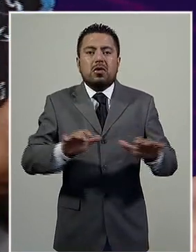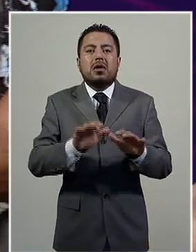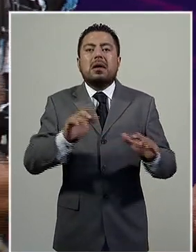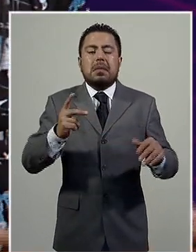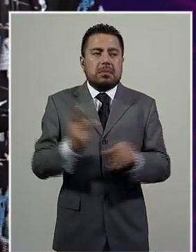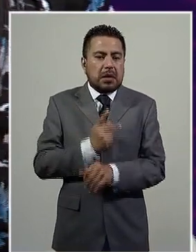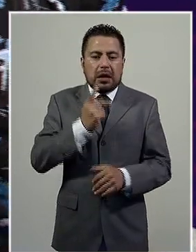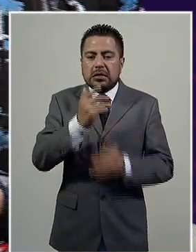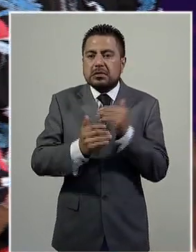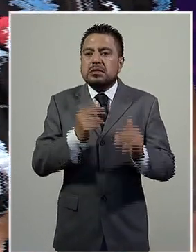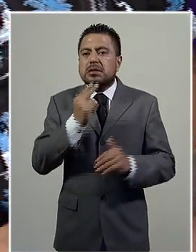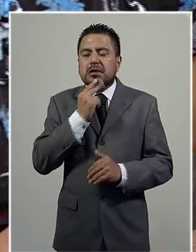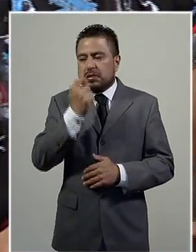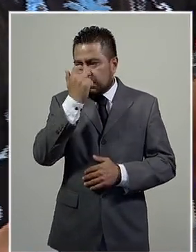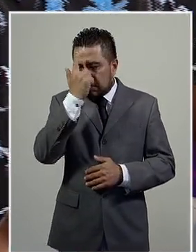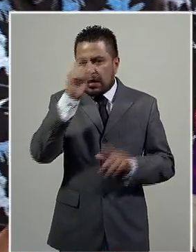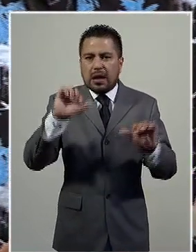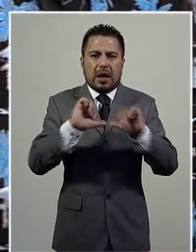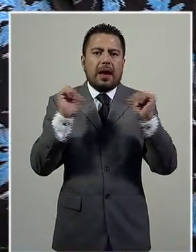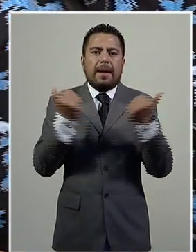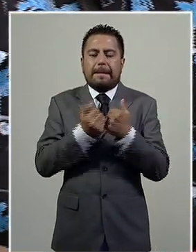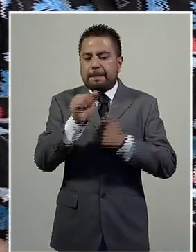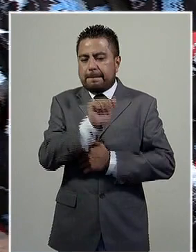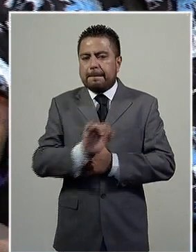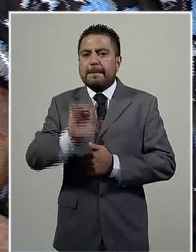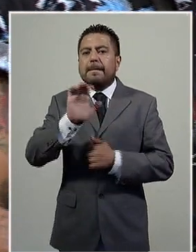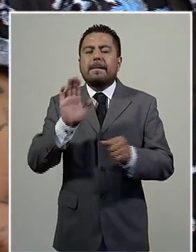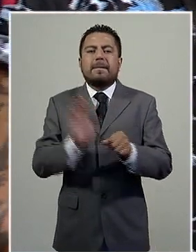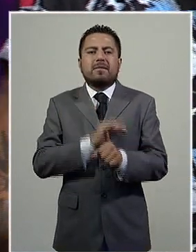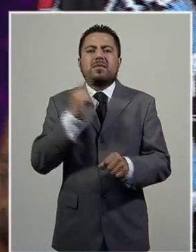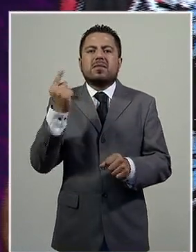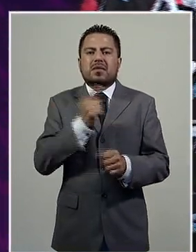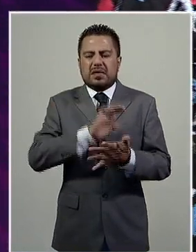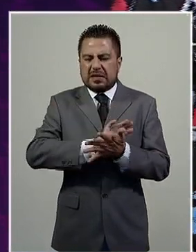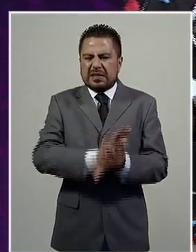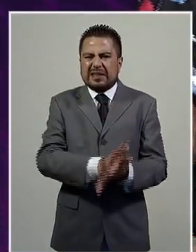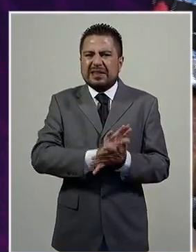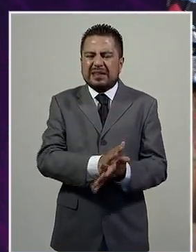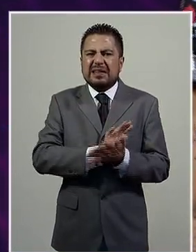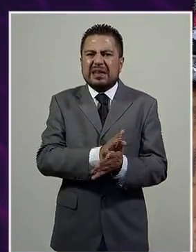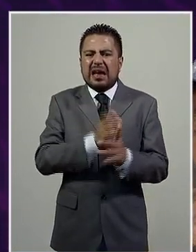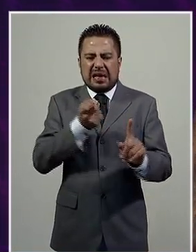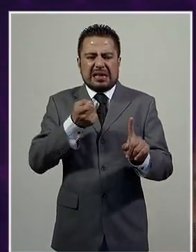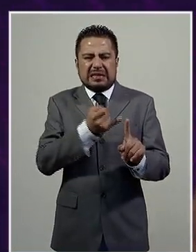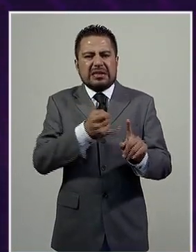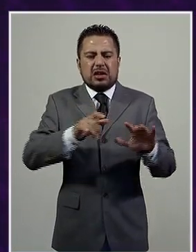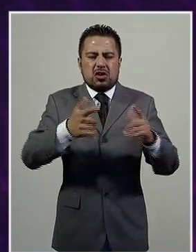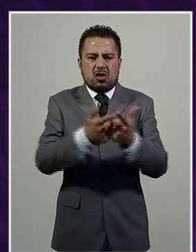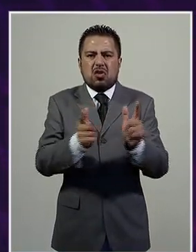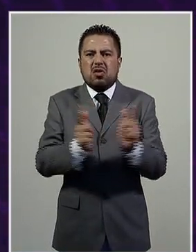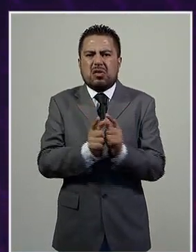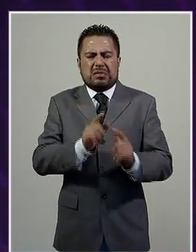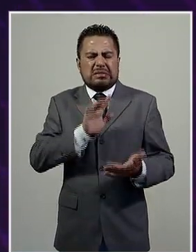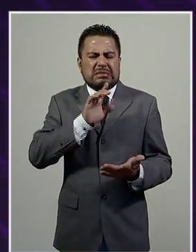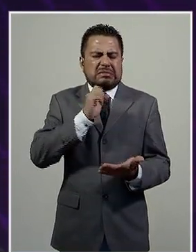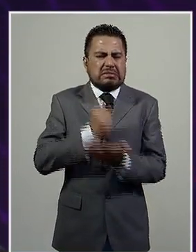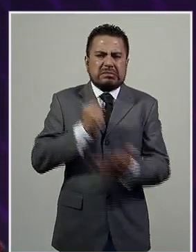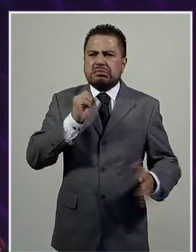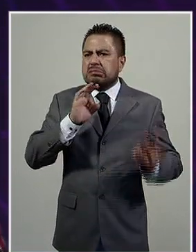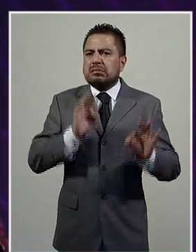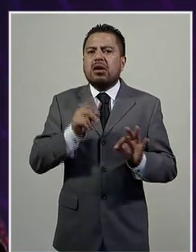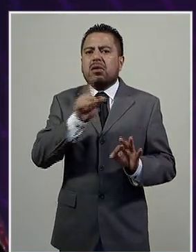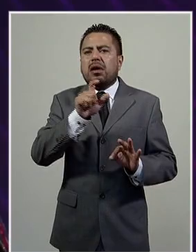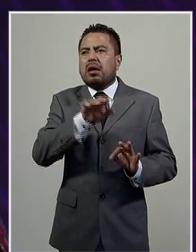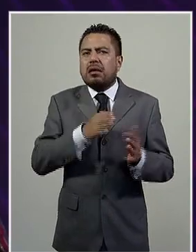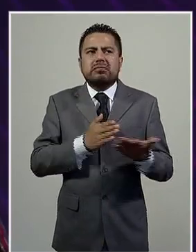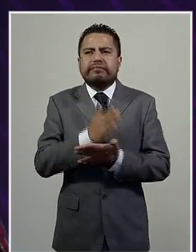la necesidad de crear la asociación civil porque la discriminación hacia este sector es muy marcada. A la hora de pedir un